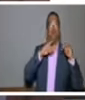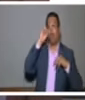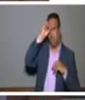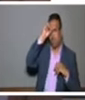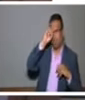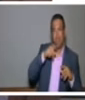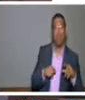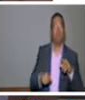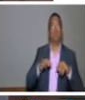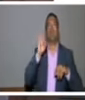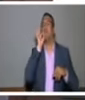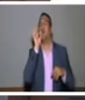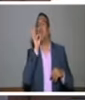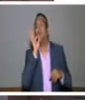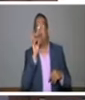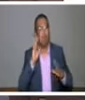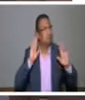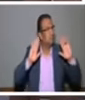marihuana.